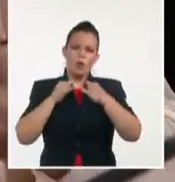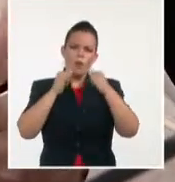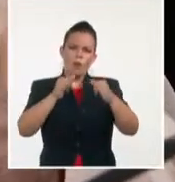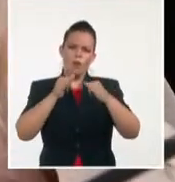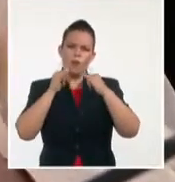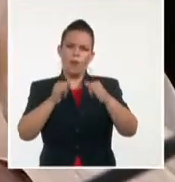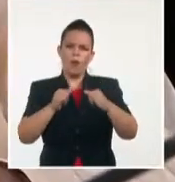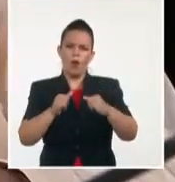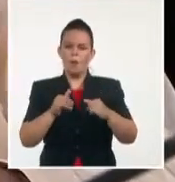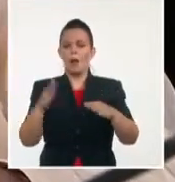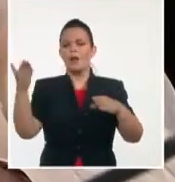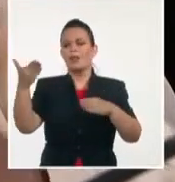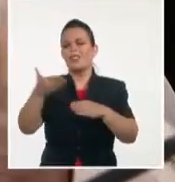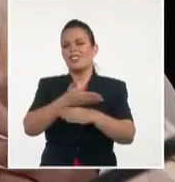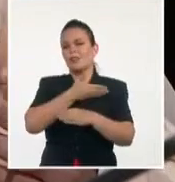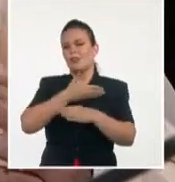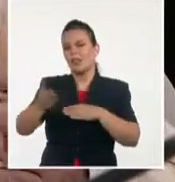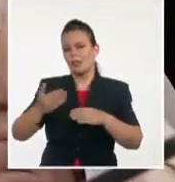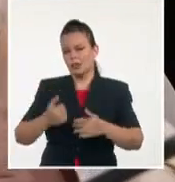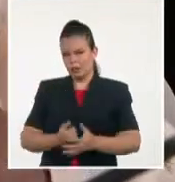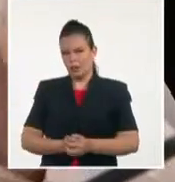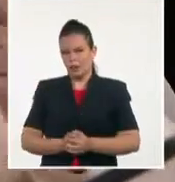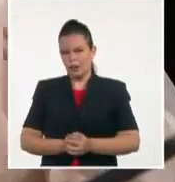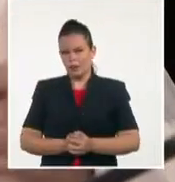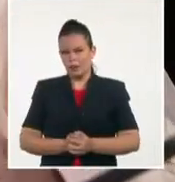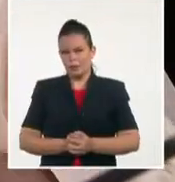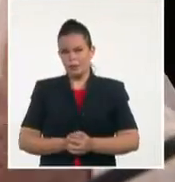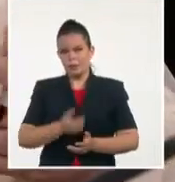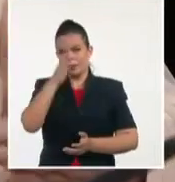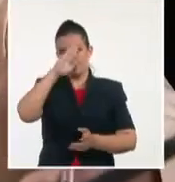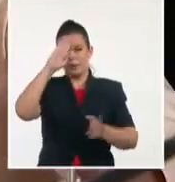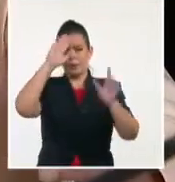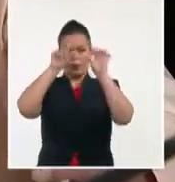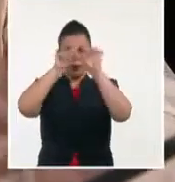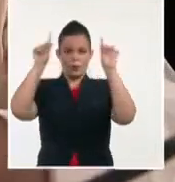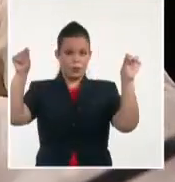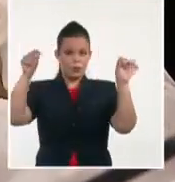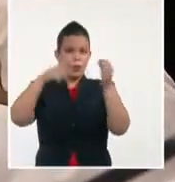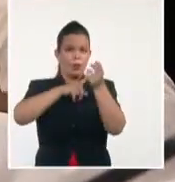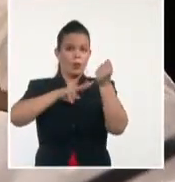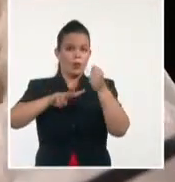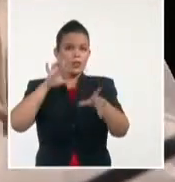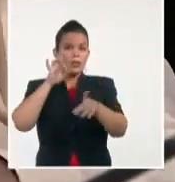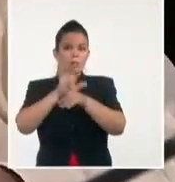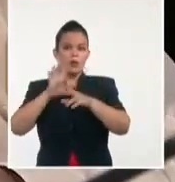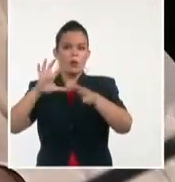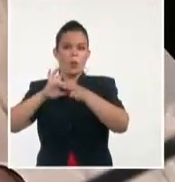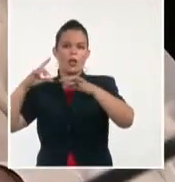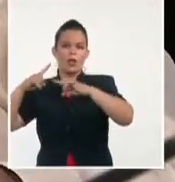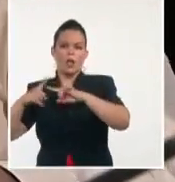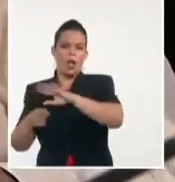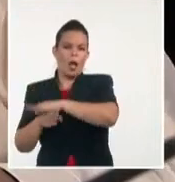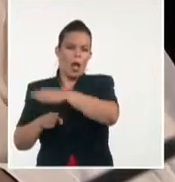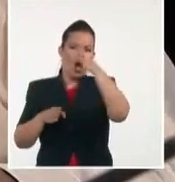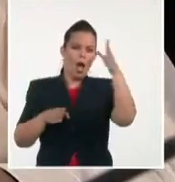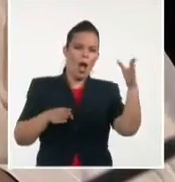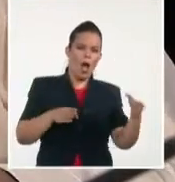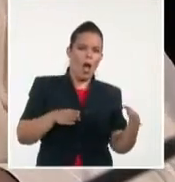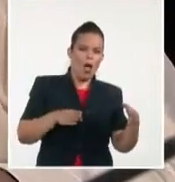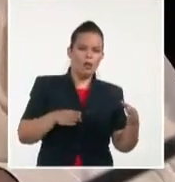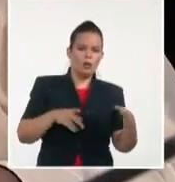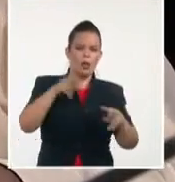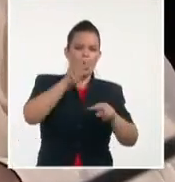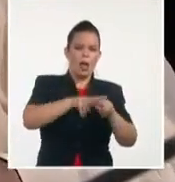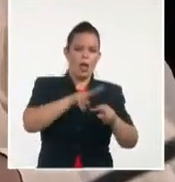una manera diferente. Y casi todo el país, o sea, todas las provincias de Guantánamo hasta La Habana, estuvieron trabajando en